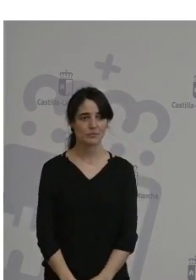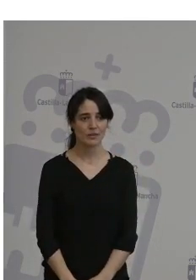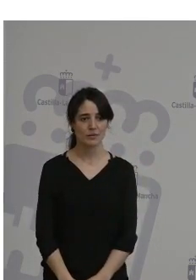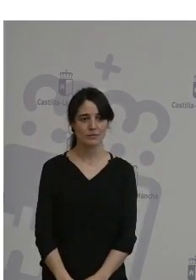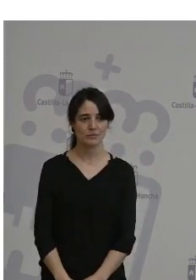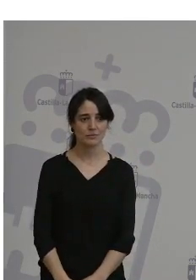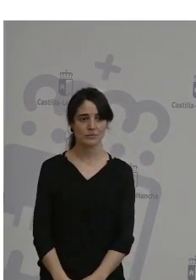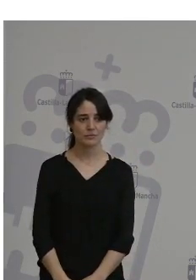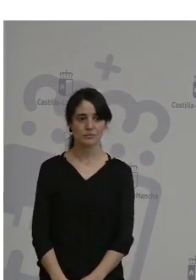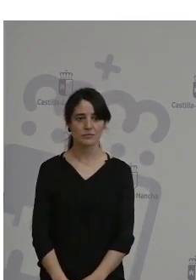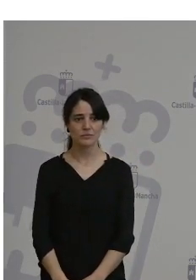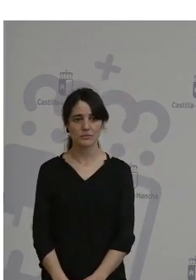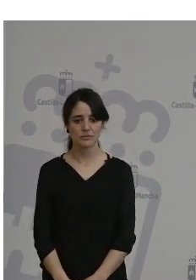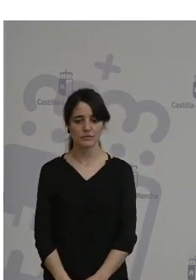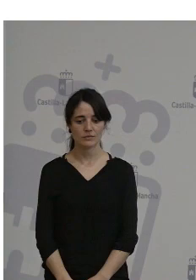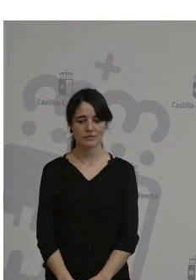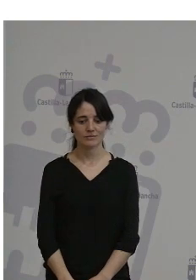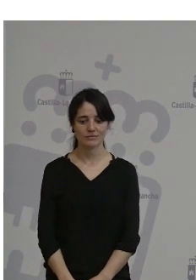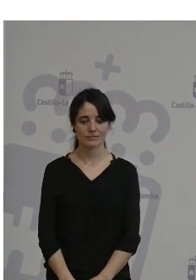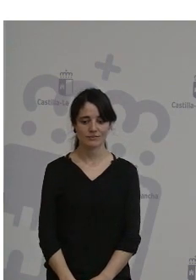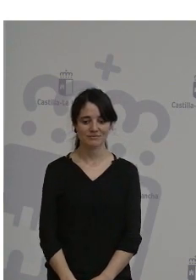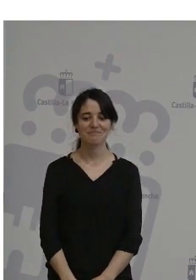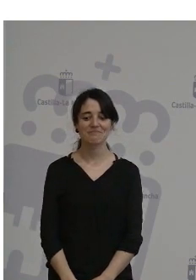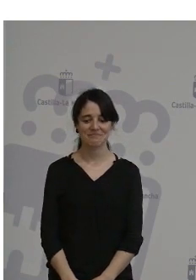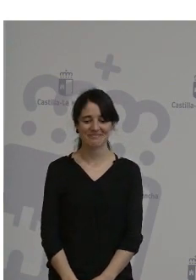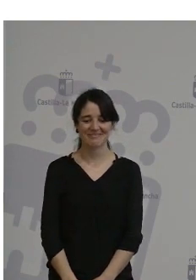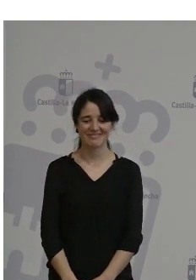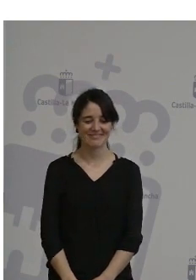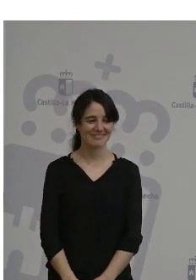aplausos aplausos aplausos